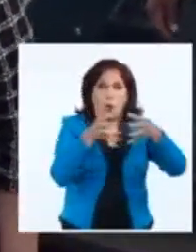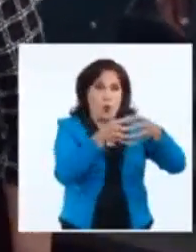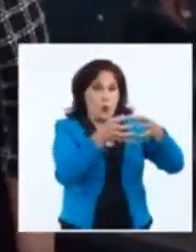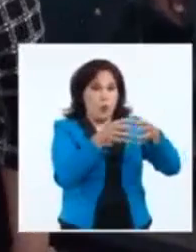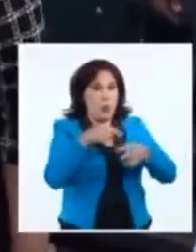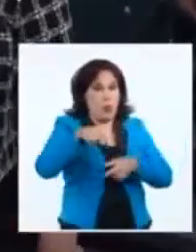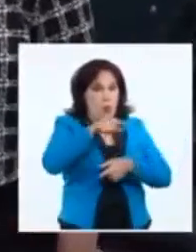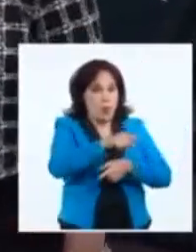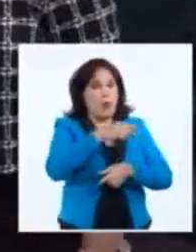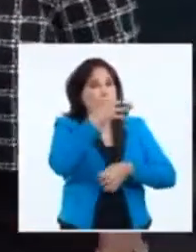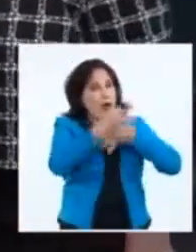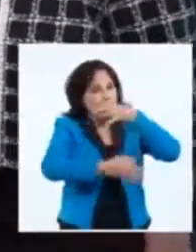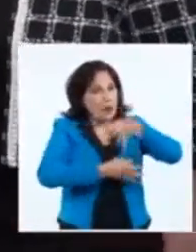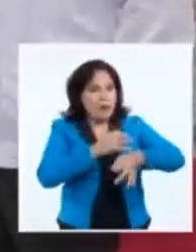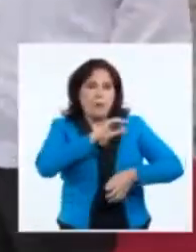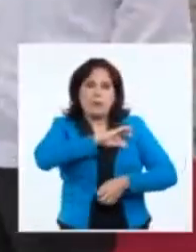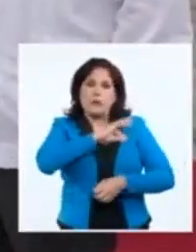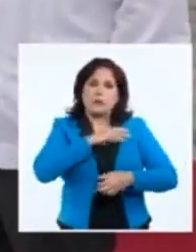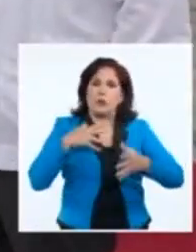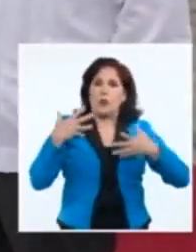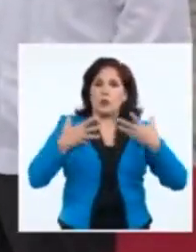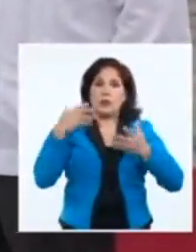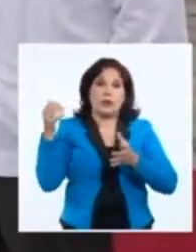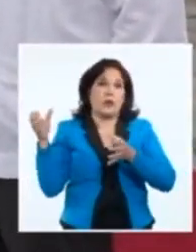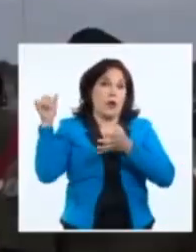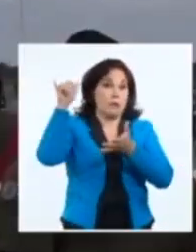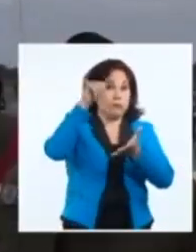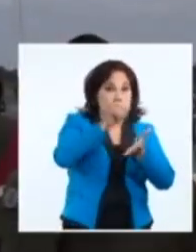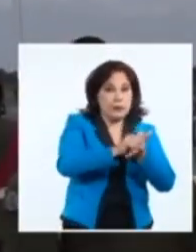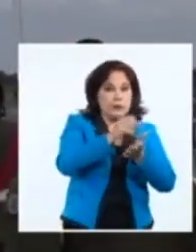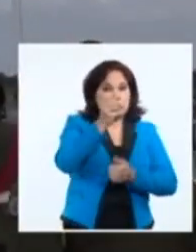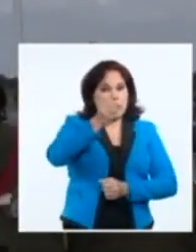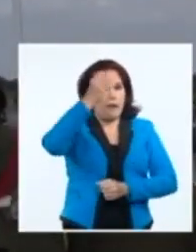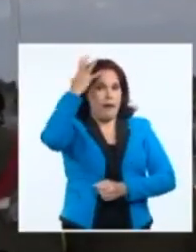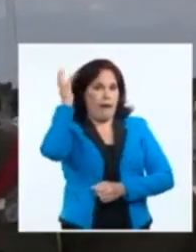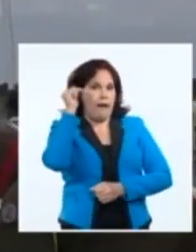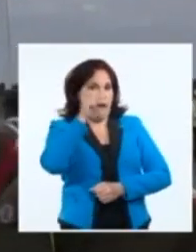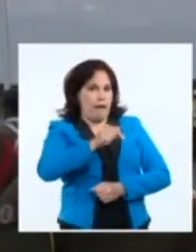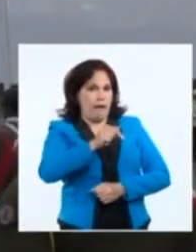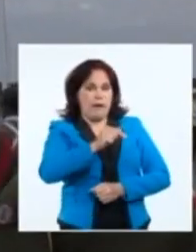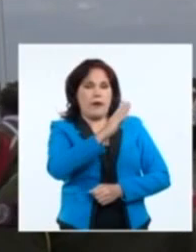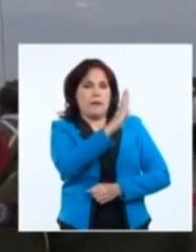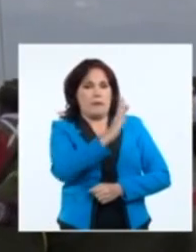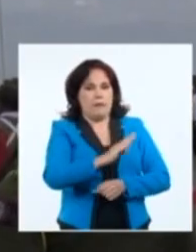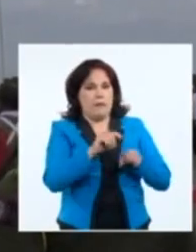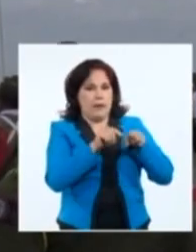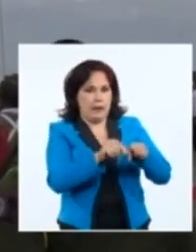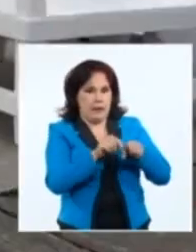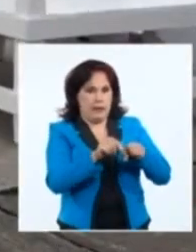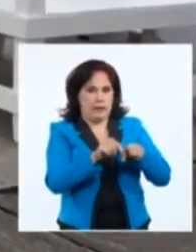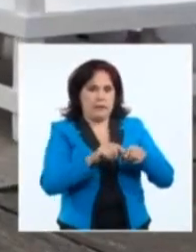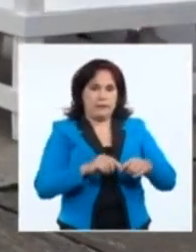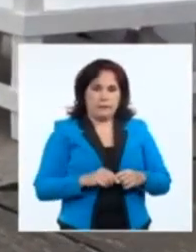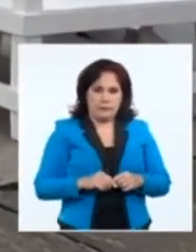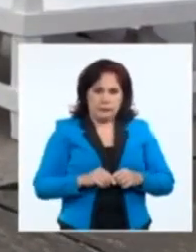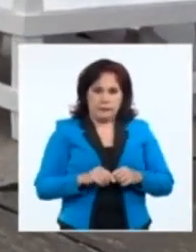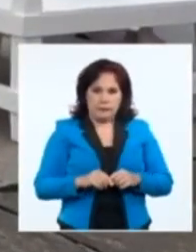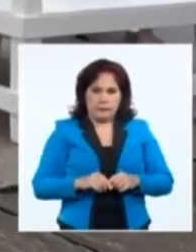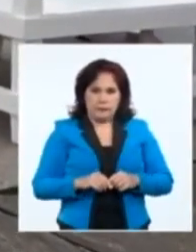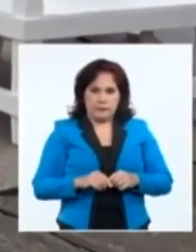pueblo, le manifestó su satisfacción por la llegada del jefe de Estado cubano a estas tierras caribeñas de Centroamérica.